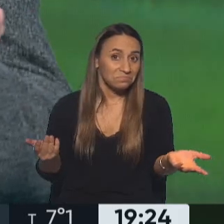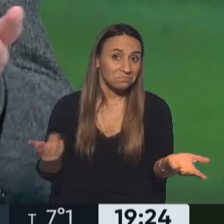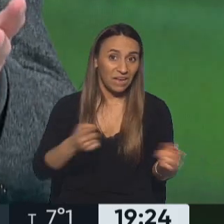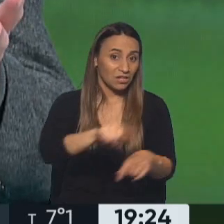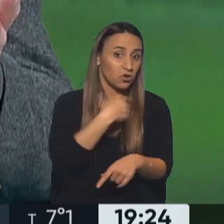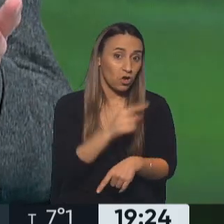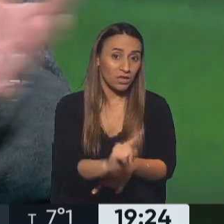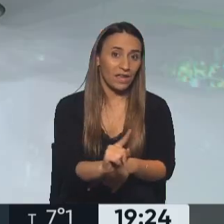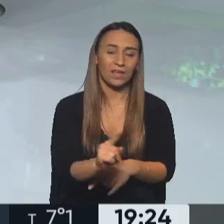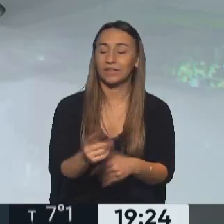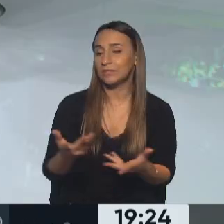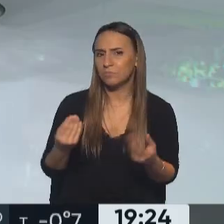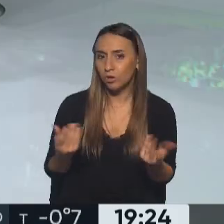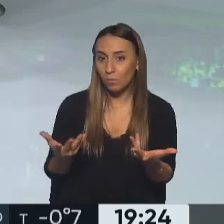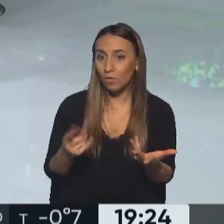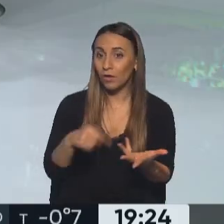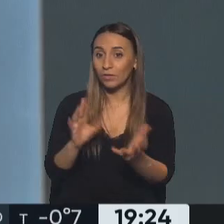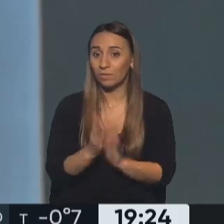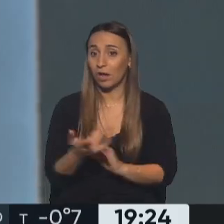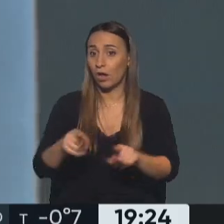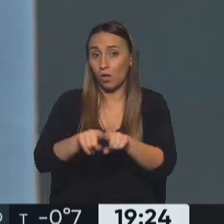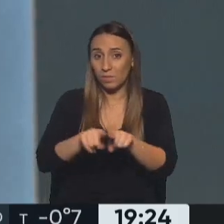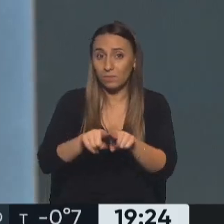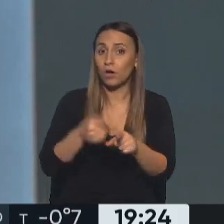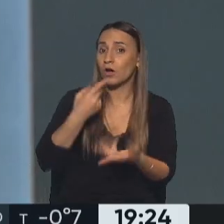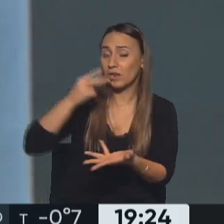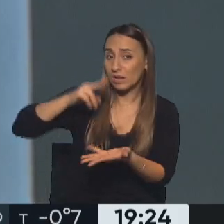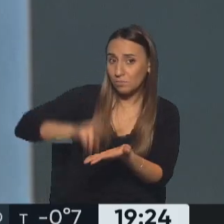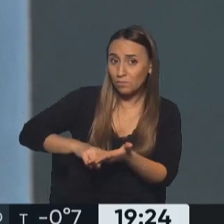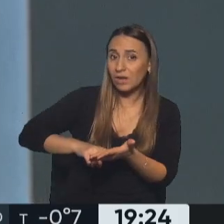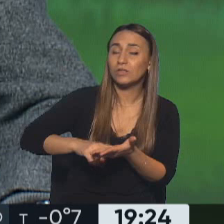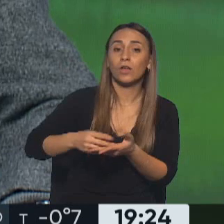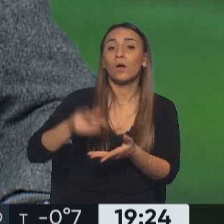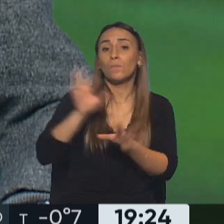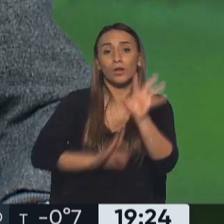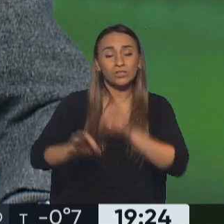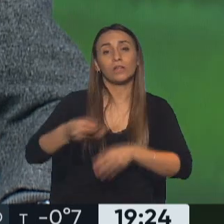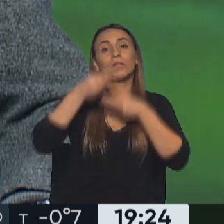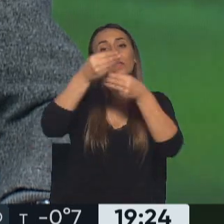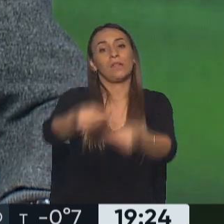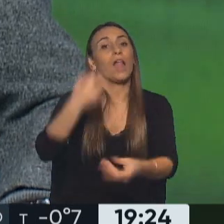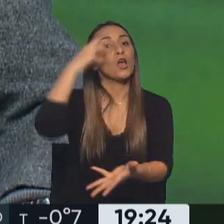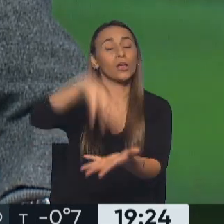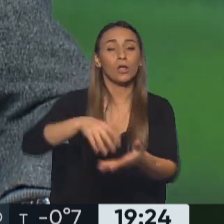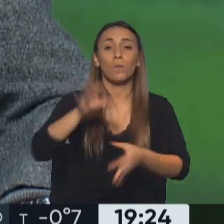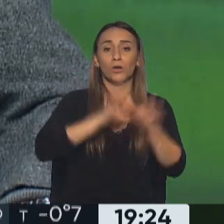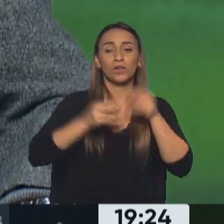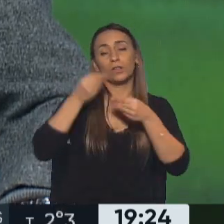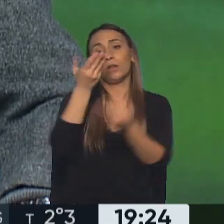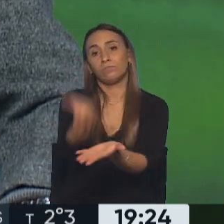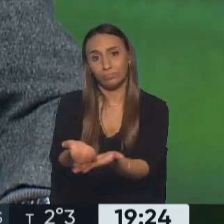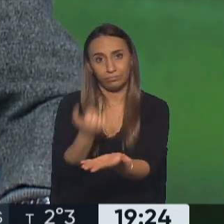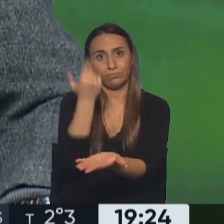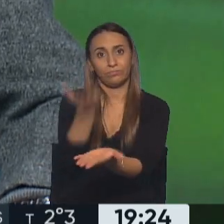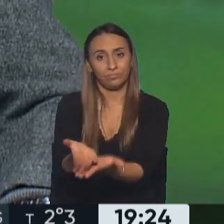no hay posibilidades no va a pasar lo mismo con la renta inesperada con todo lo bueno pero por ahí con situaciones que pueden llegar a tener